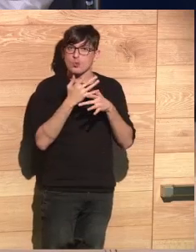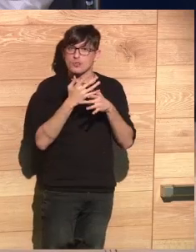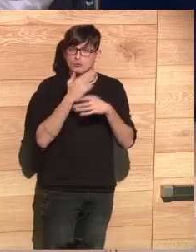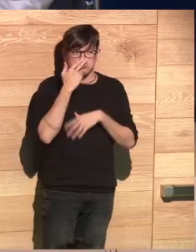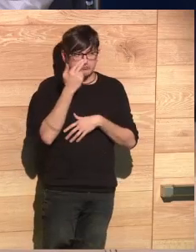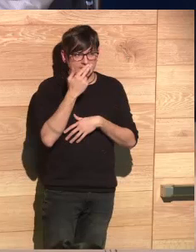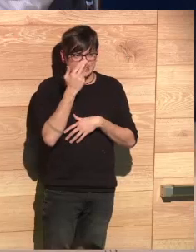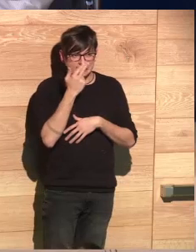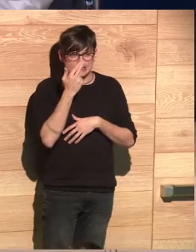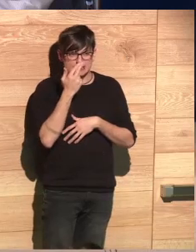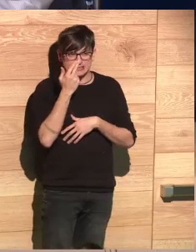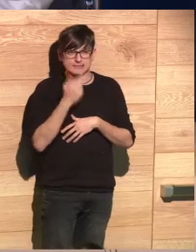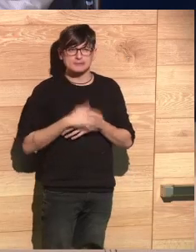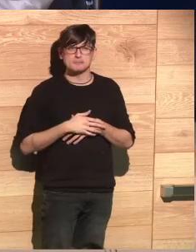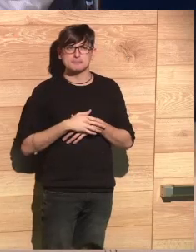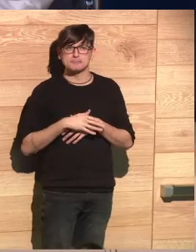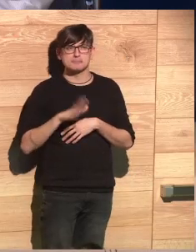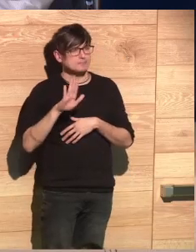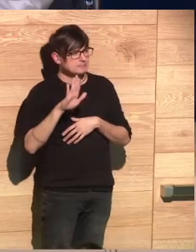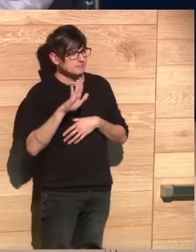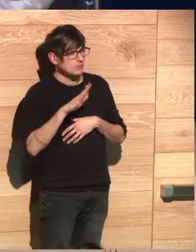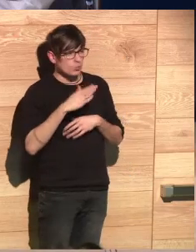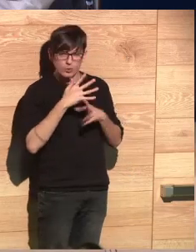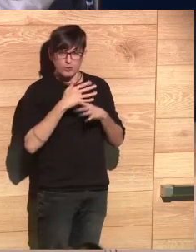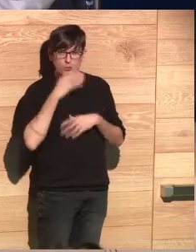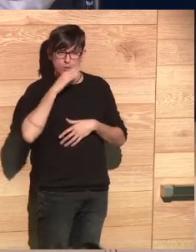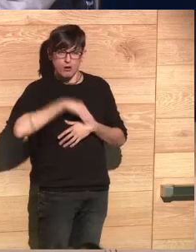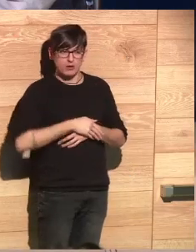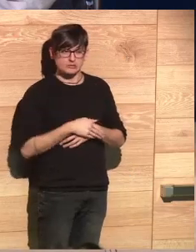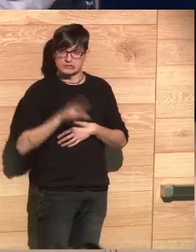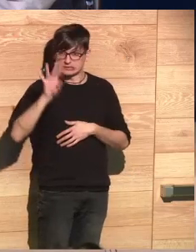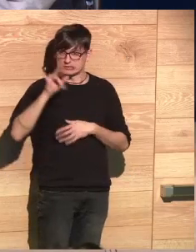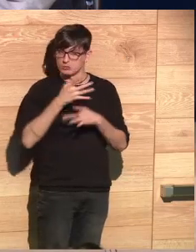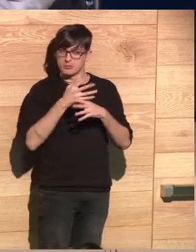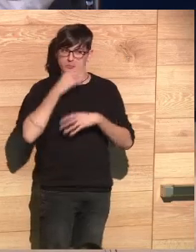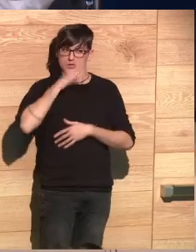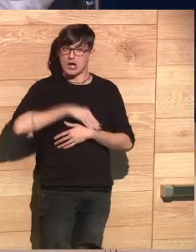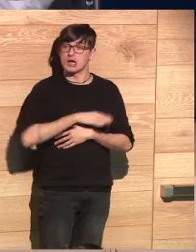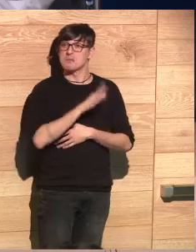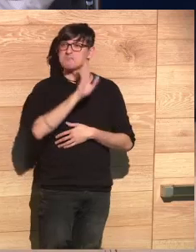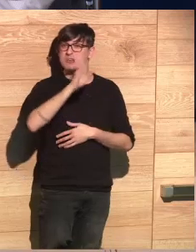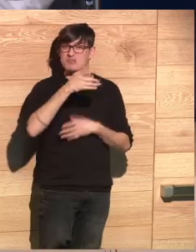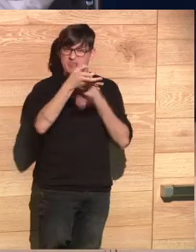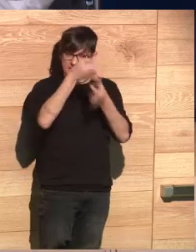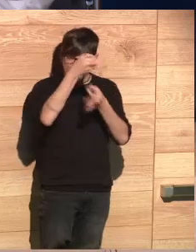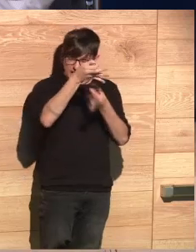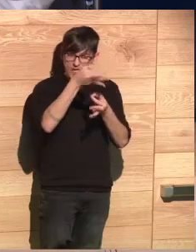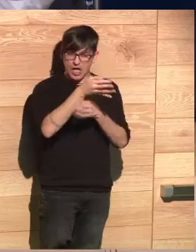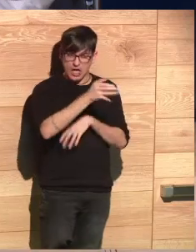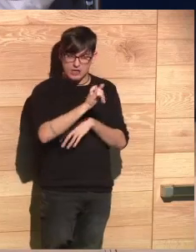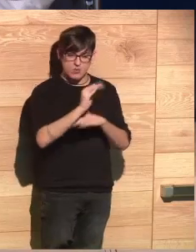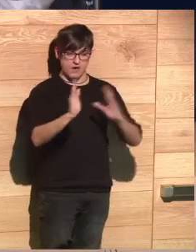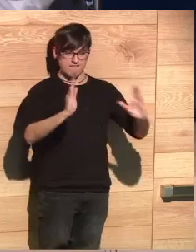súper interesante porque... Era guay el videojuego. ¿Era? Que era muy guay el videojuego. Guay, sí, pero tenía este detalle, no sé si lo recuerdas, que había una